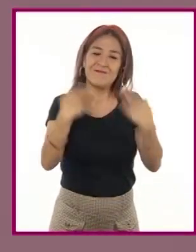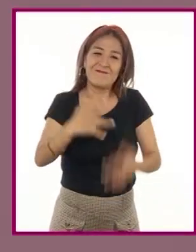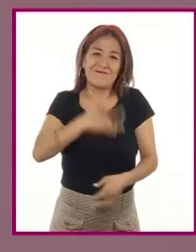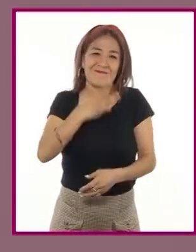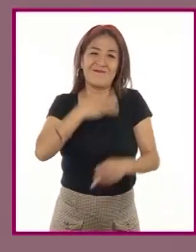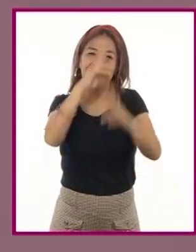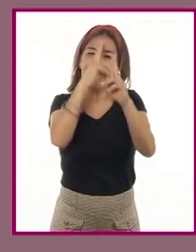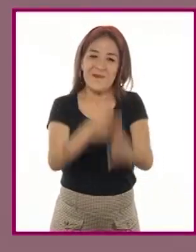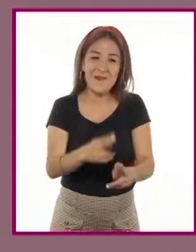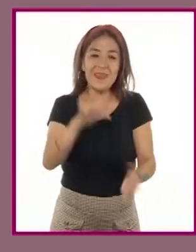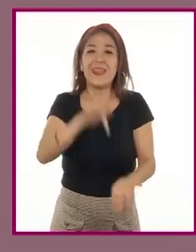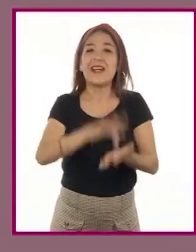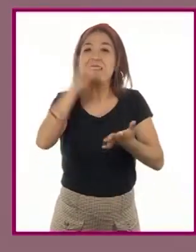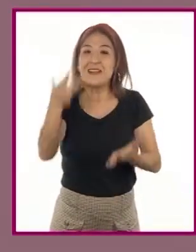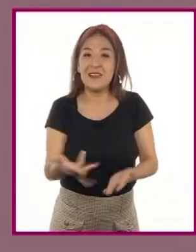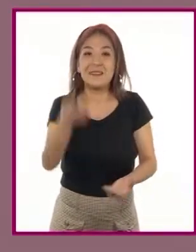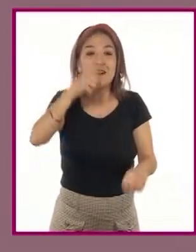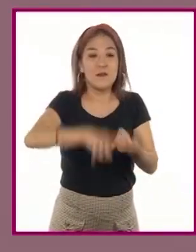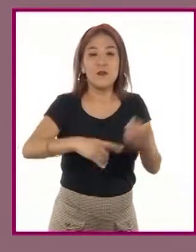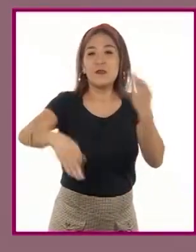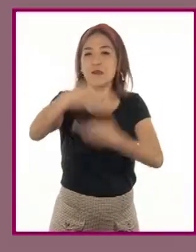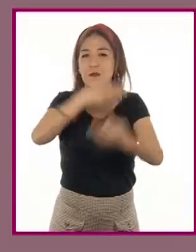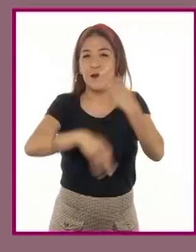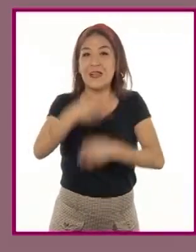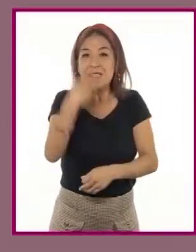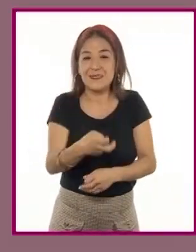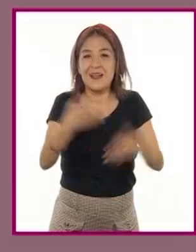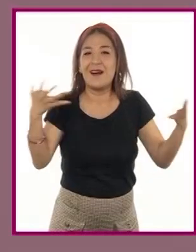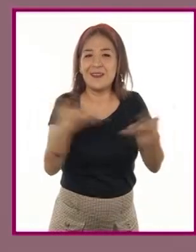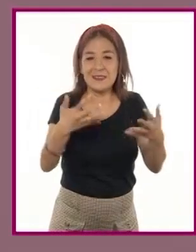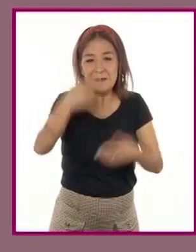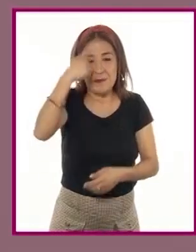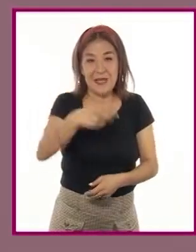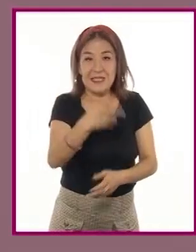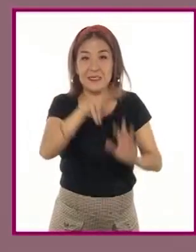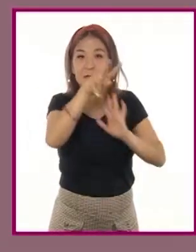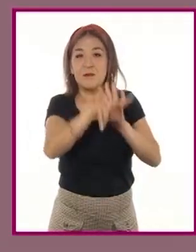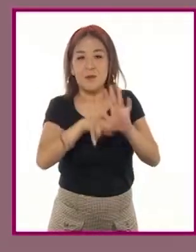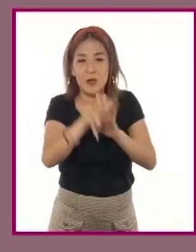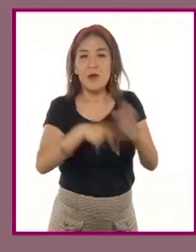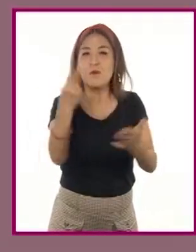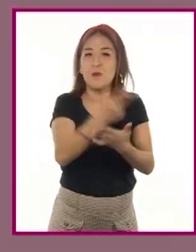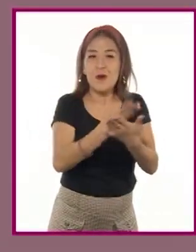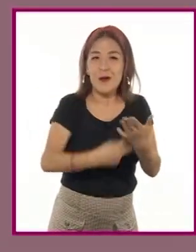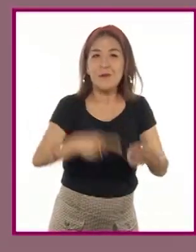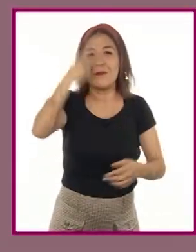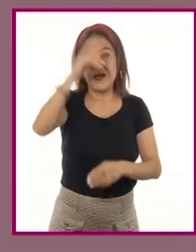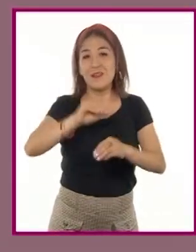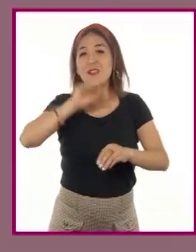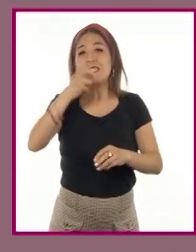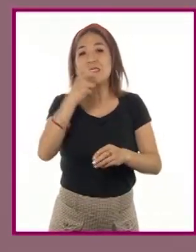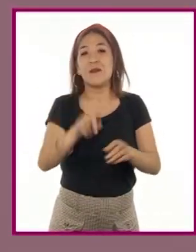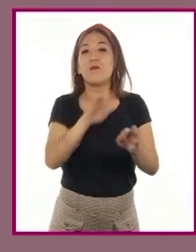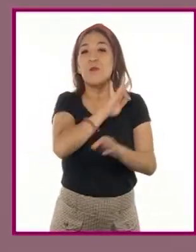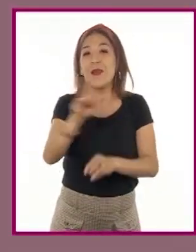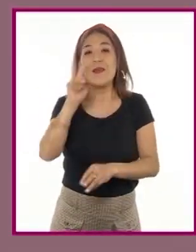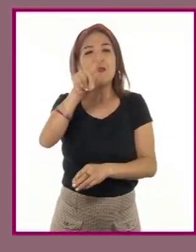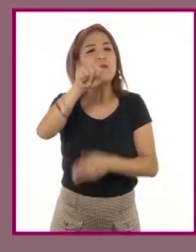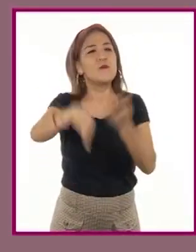Nuestra gratitud se extiende a todos quienes han hecho posible que estos programas lleguen hasta donde están